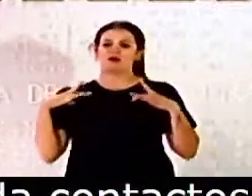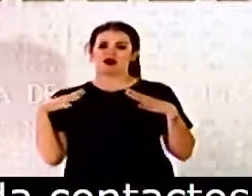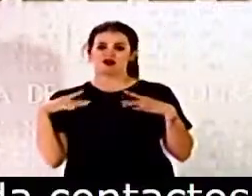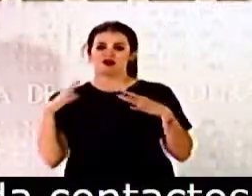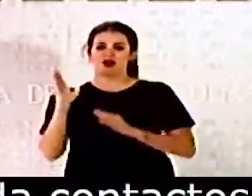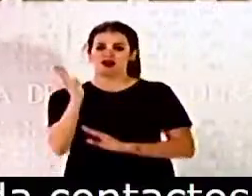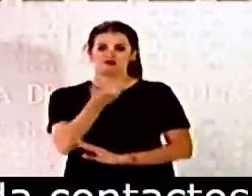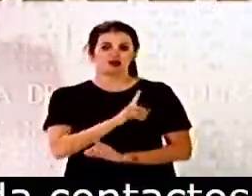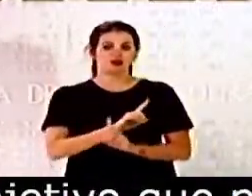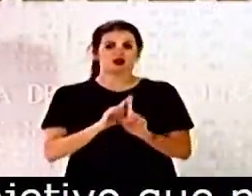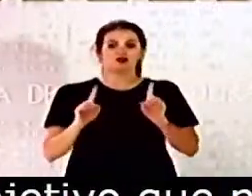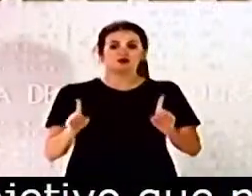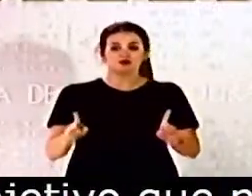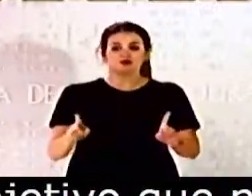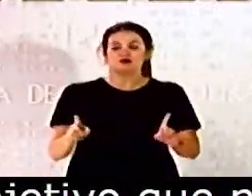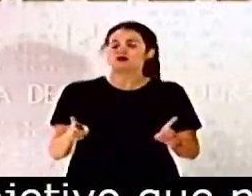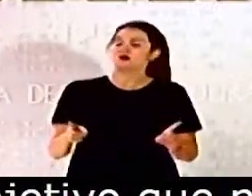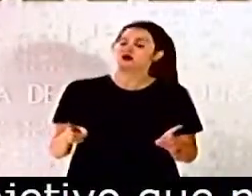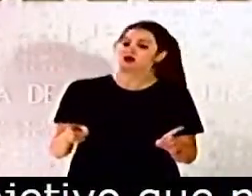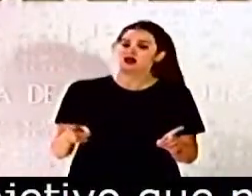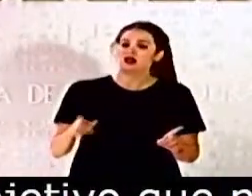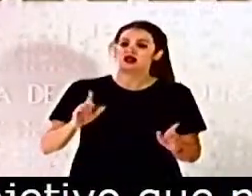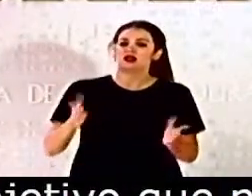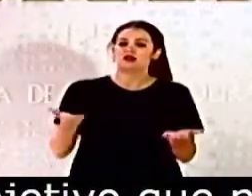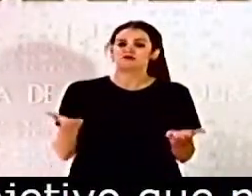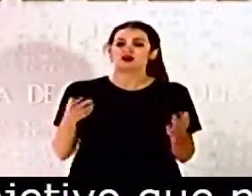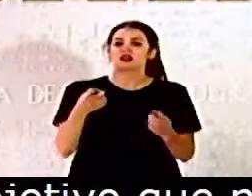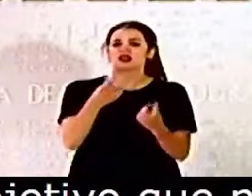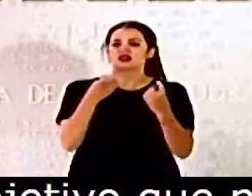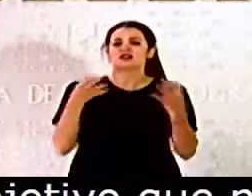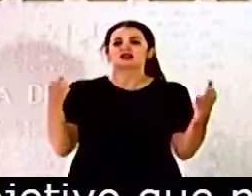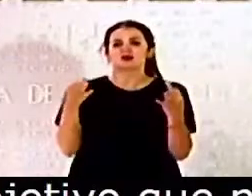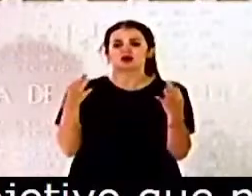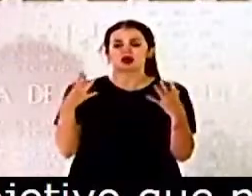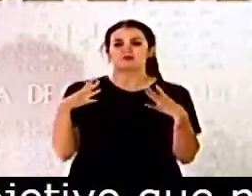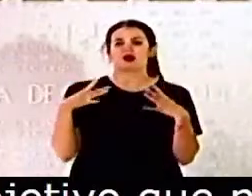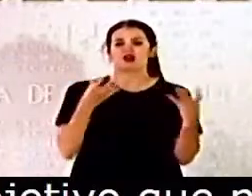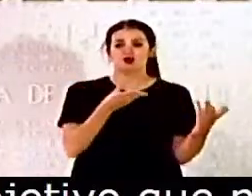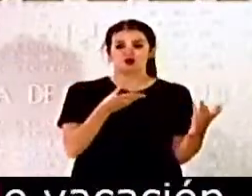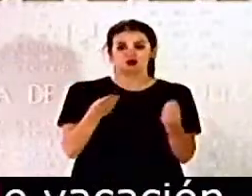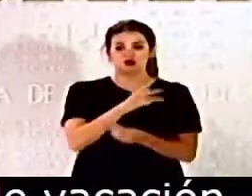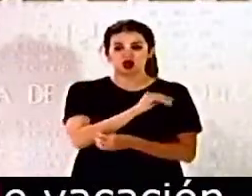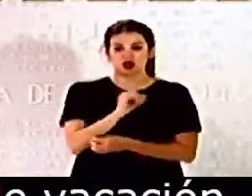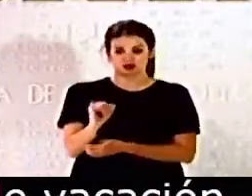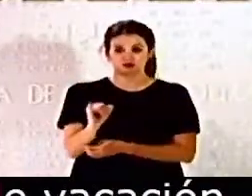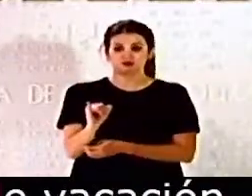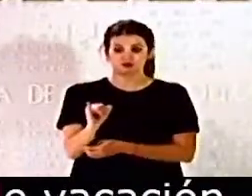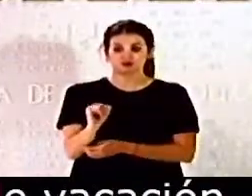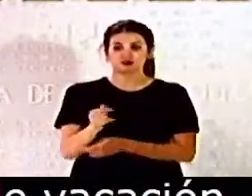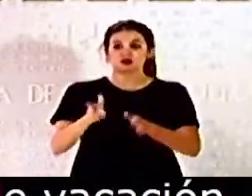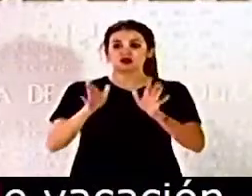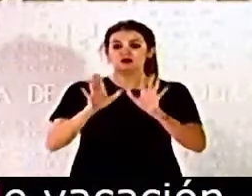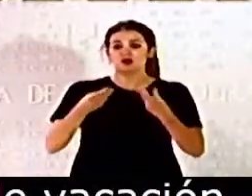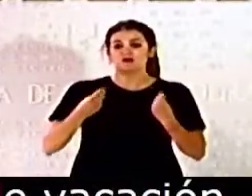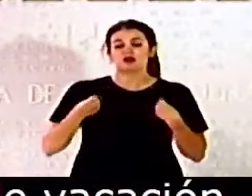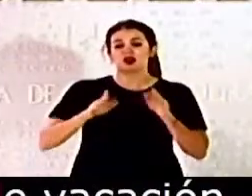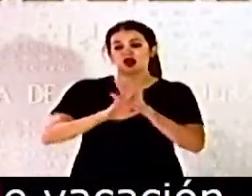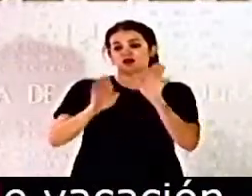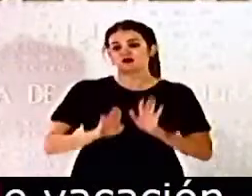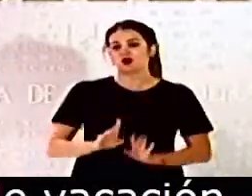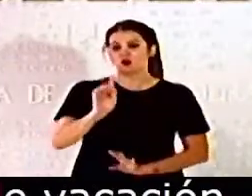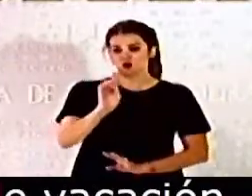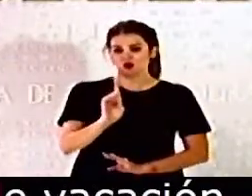vacaciones, creo que es necesario decirles que vacaciones hay muchas, pero vida solo hay una.